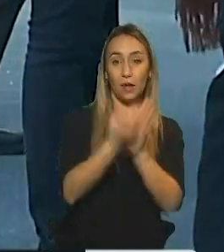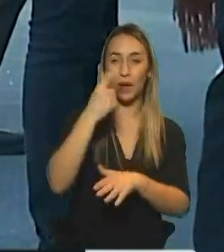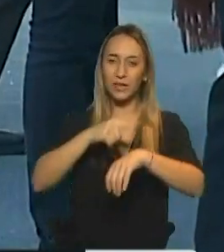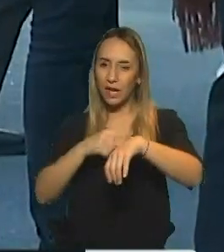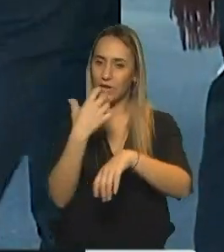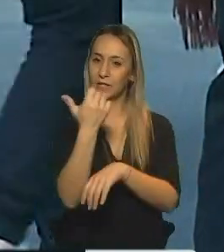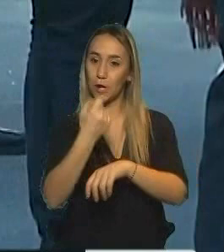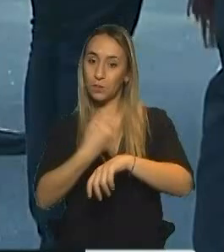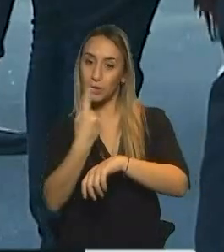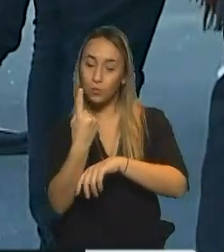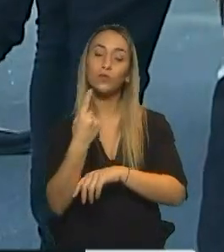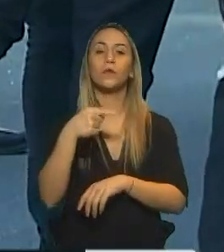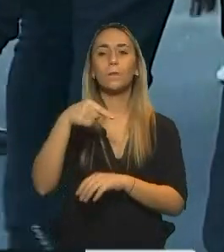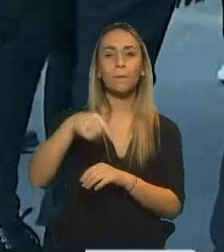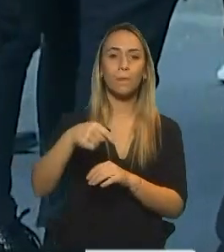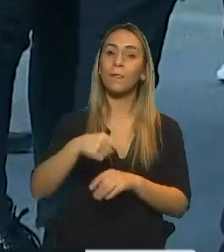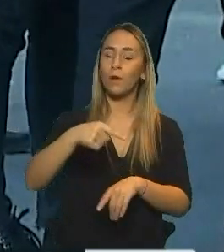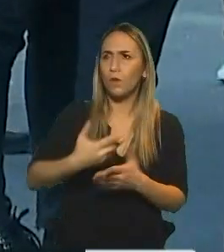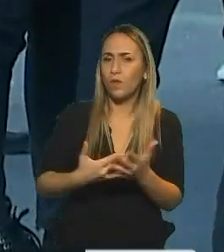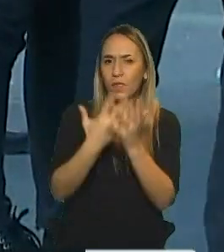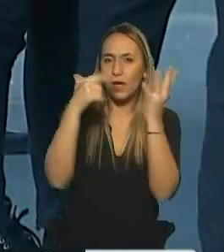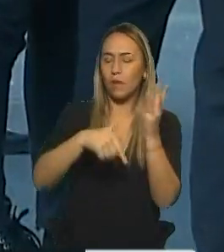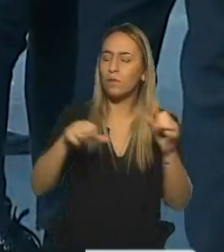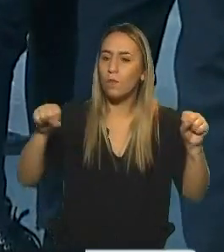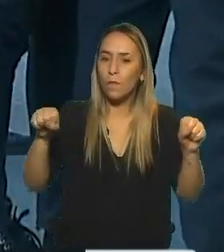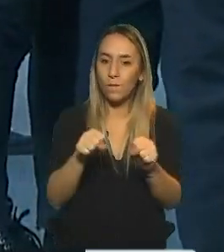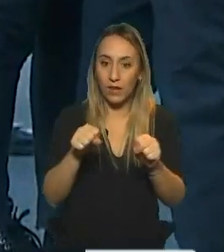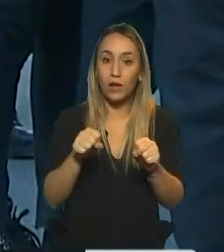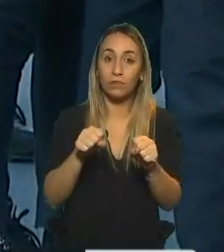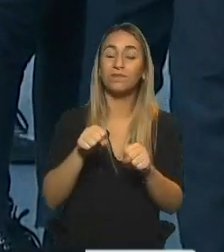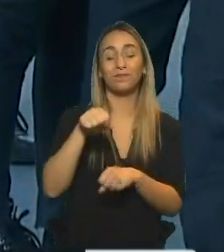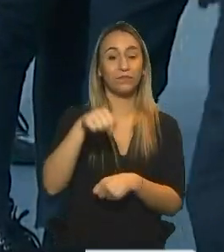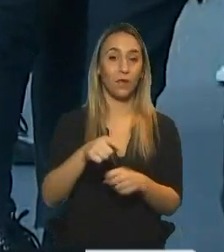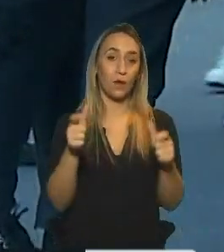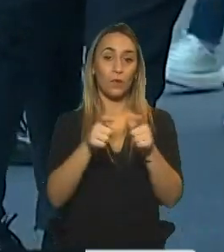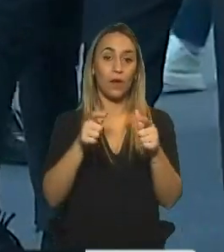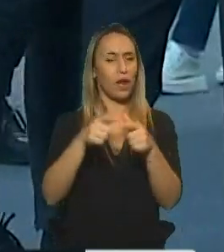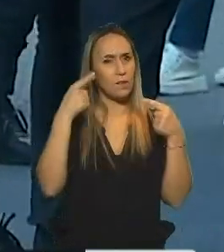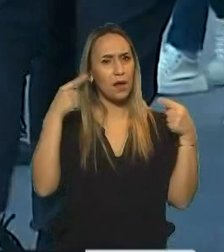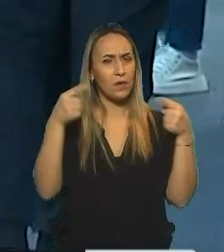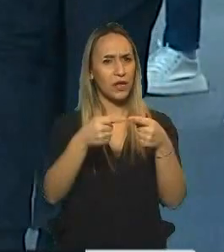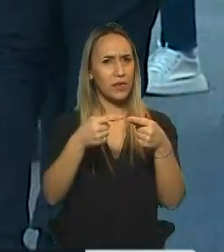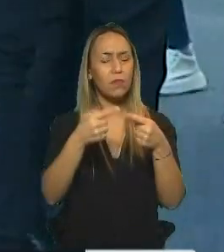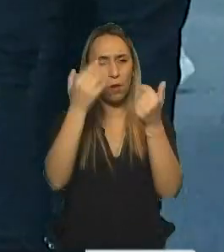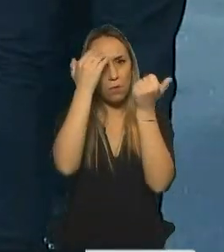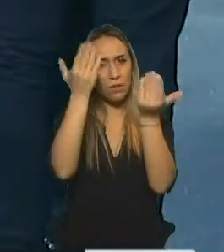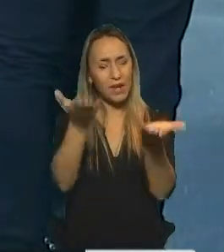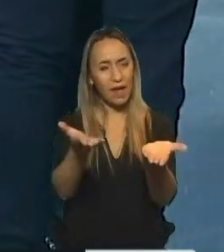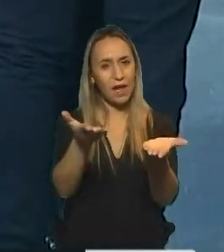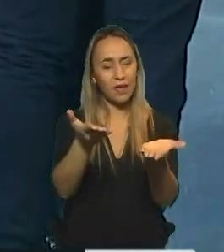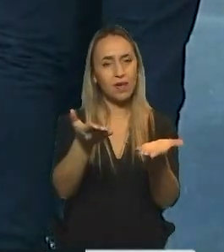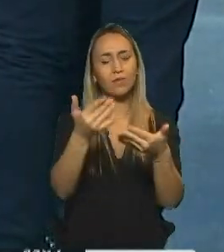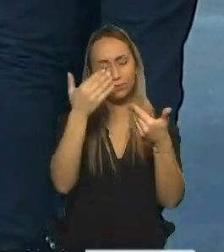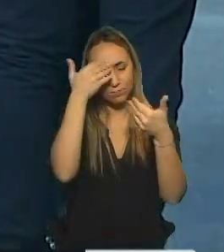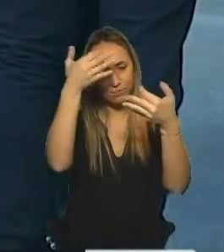de una jornada muy, pero muy fría. Con este programa que tiene como objetivo homenajear, honrar a las